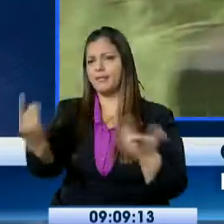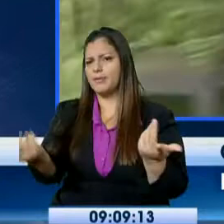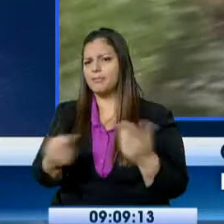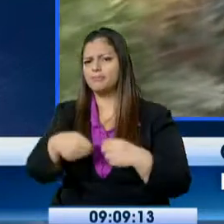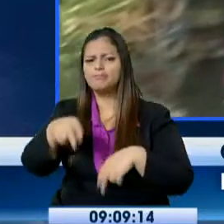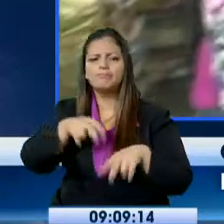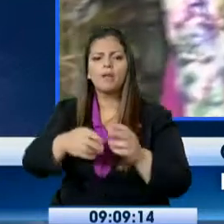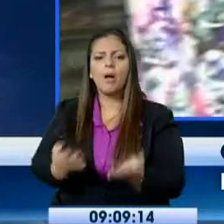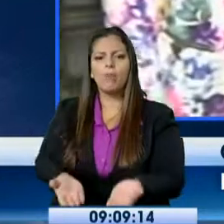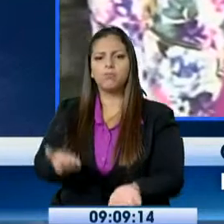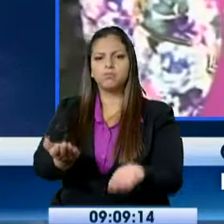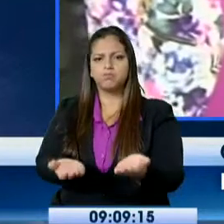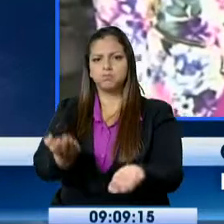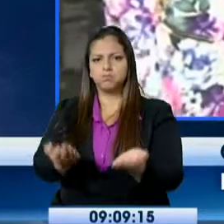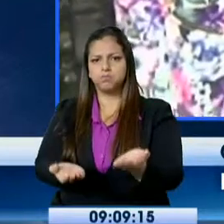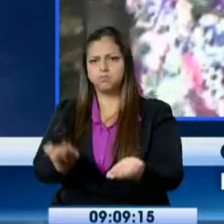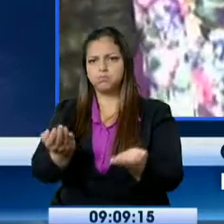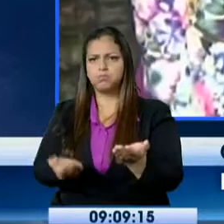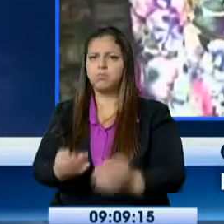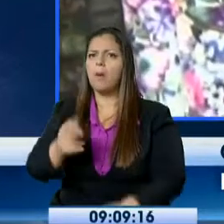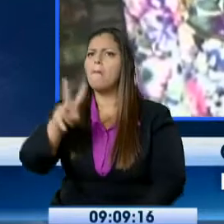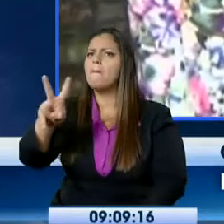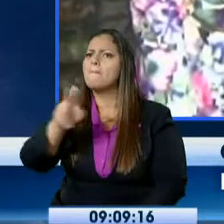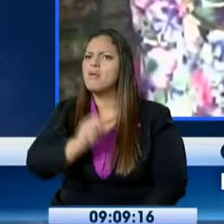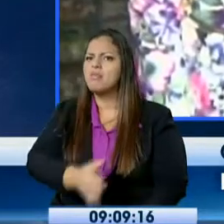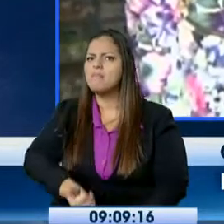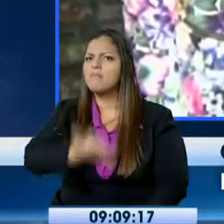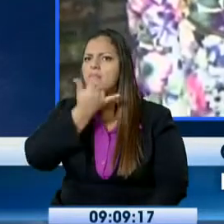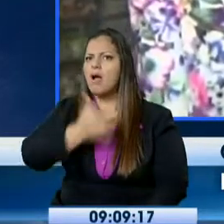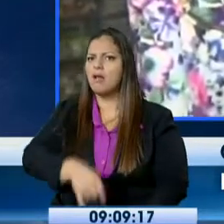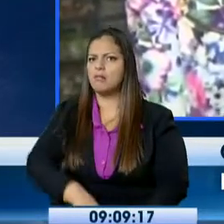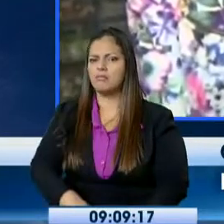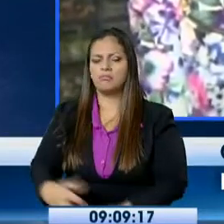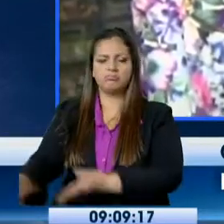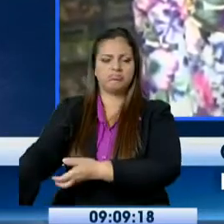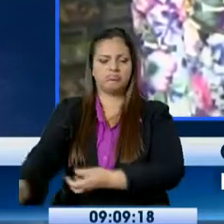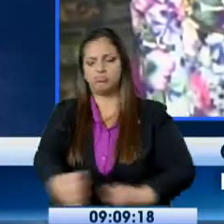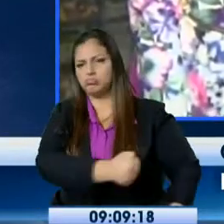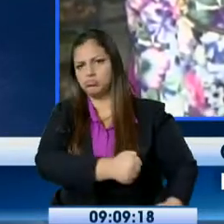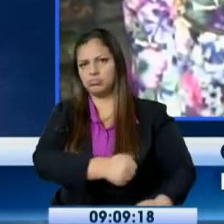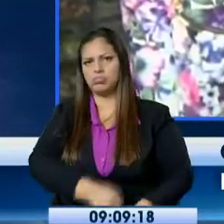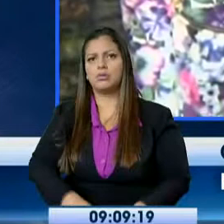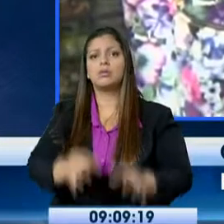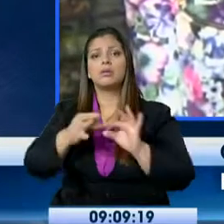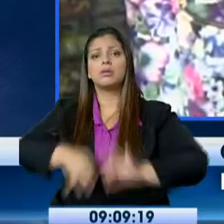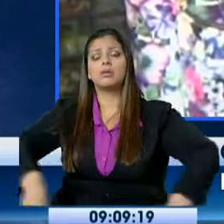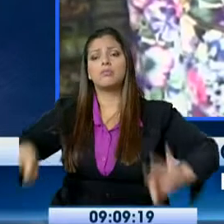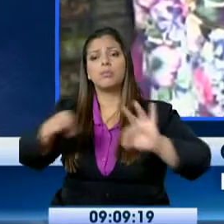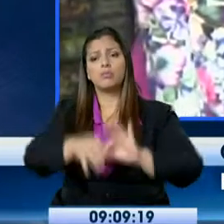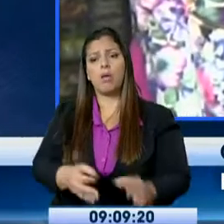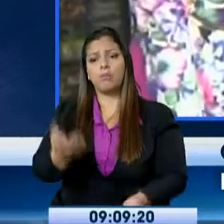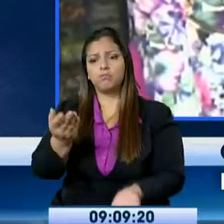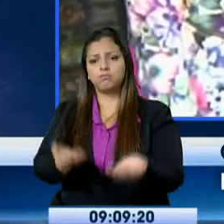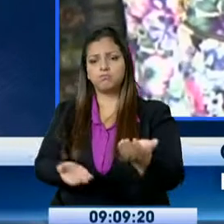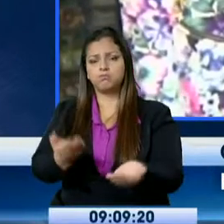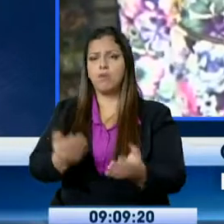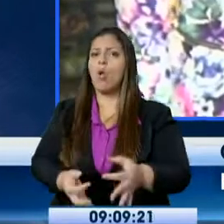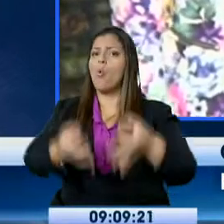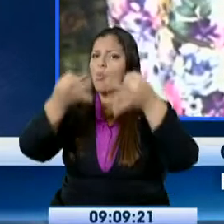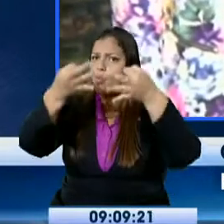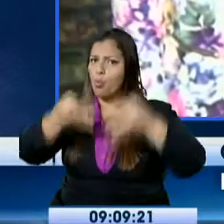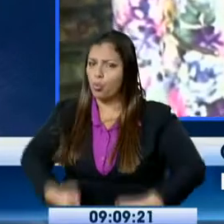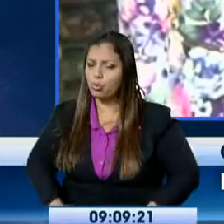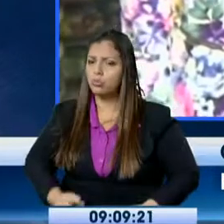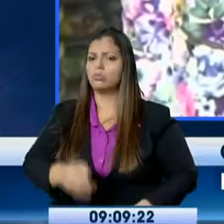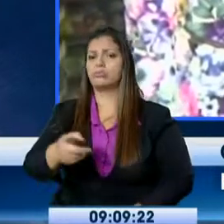porque como reiteró no solamente el precio sino el peso del producto la cantidad del producto nuestra